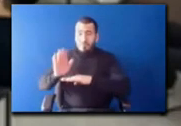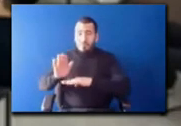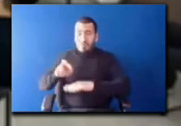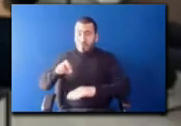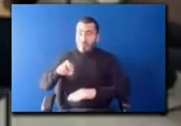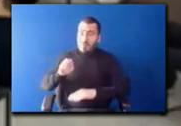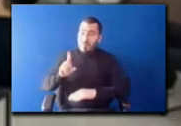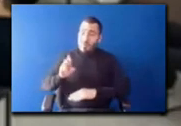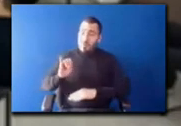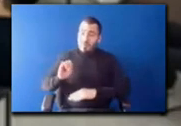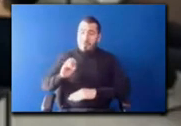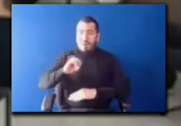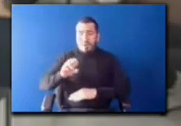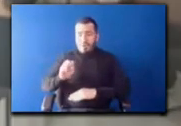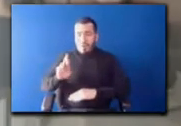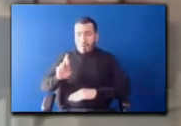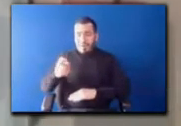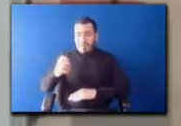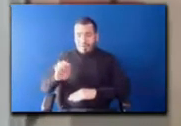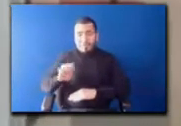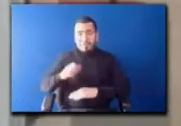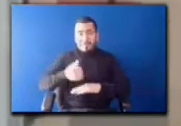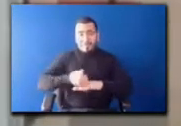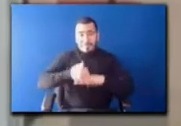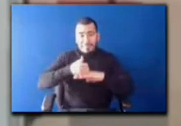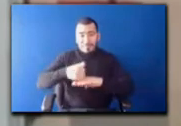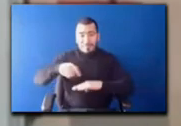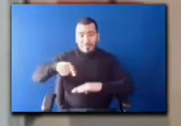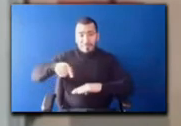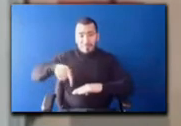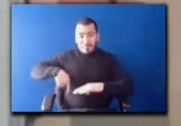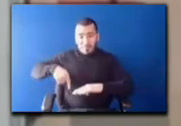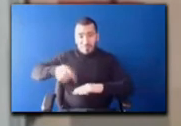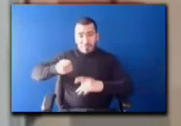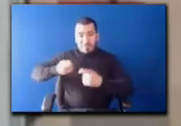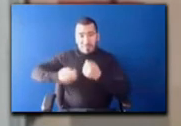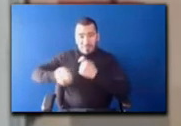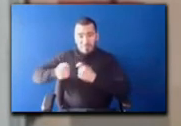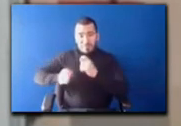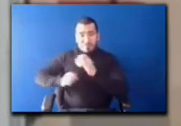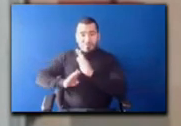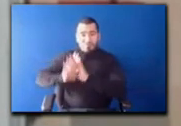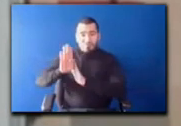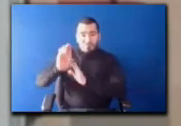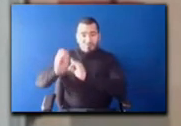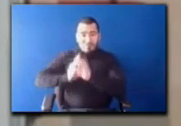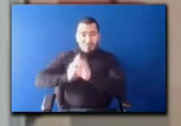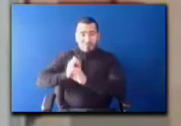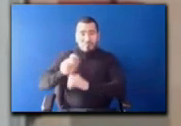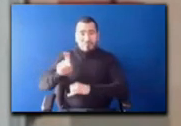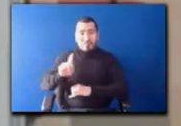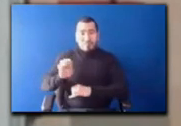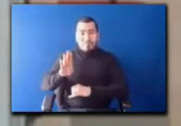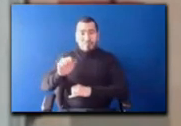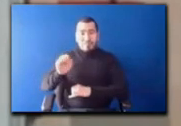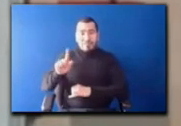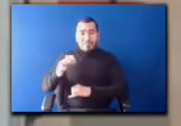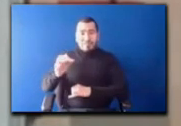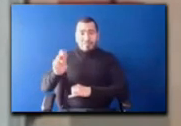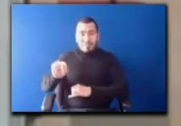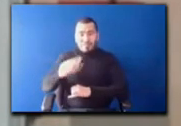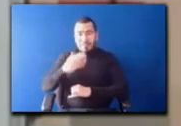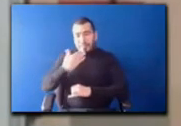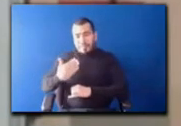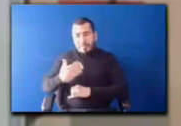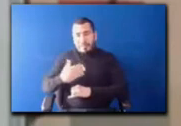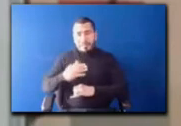Jorge Fernando Montañez, a Juan Fernando Montañez, perdón, a nuestro director de escuela, Sebastián Chacón, por haber participado de este espacio, a nuestra